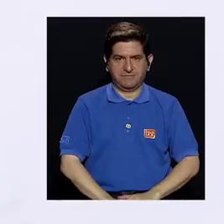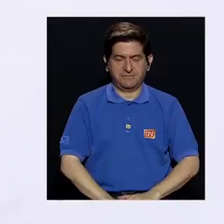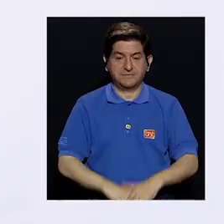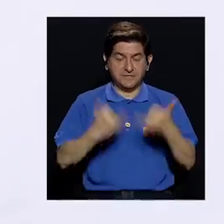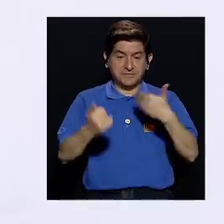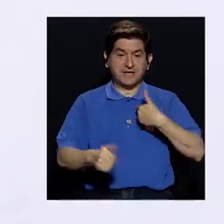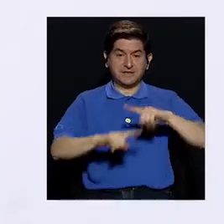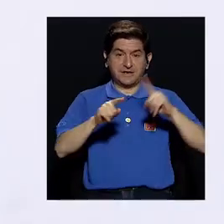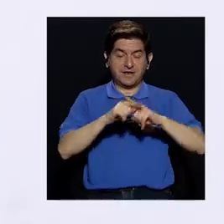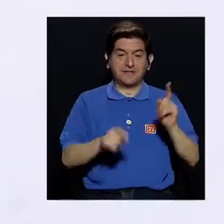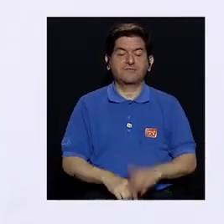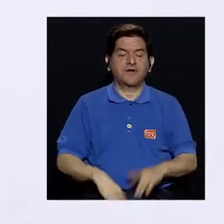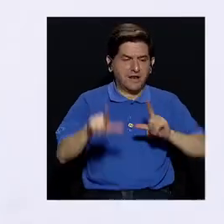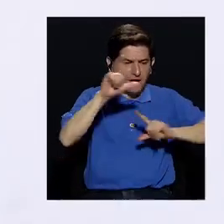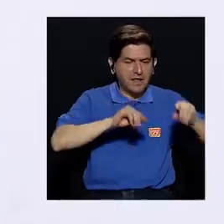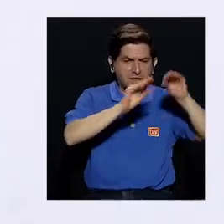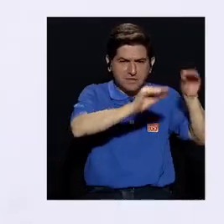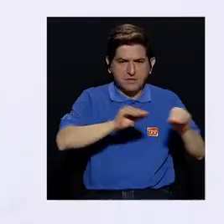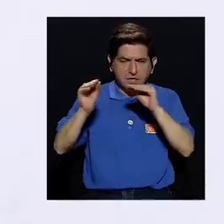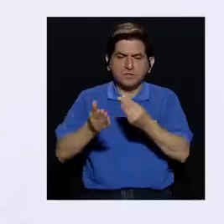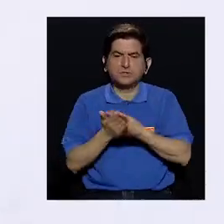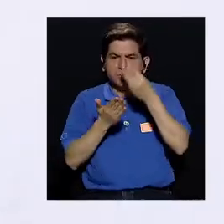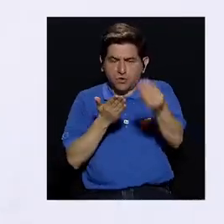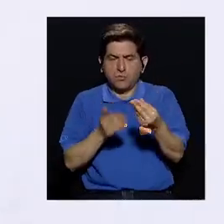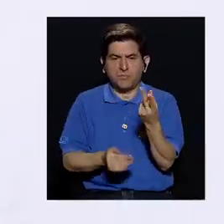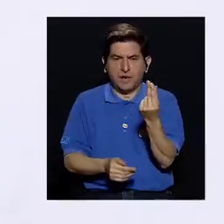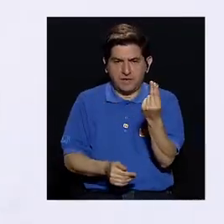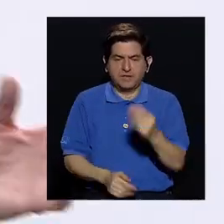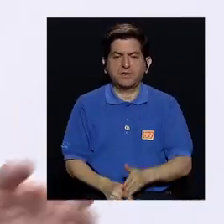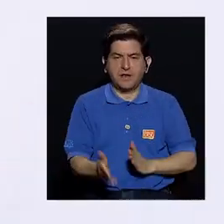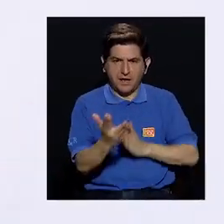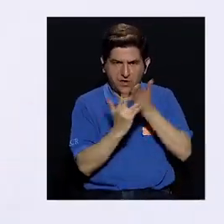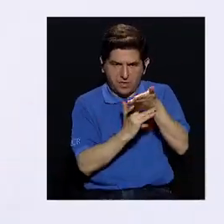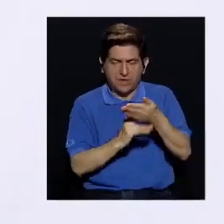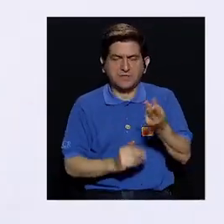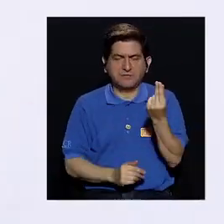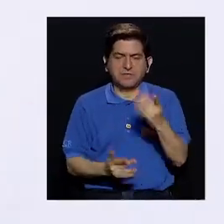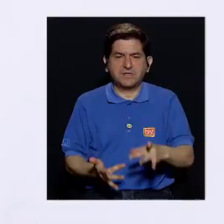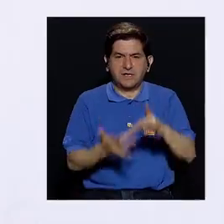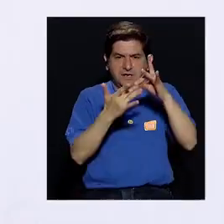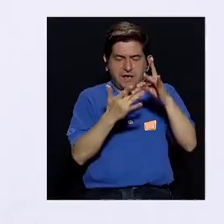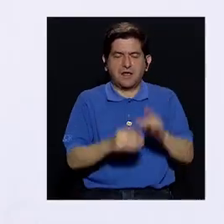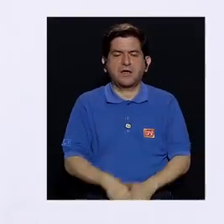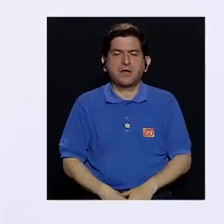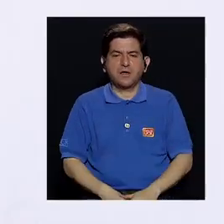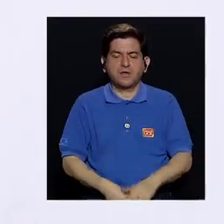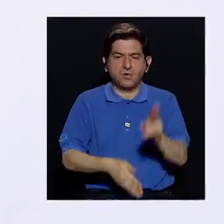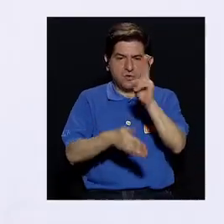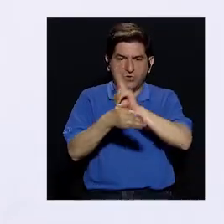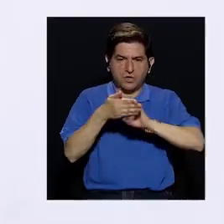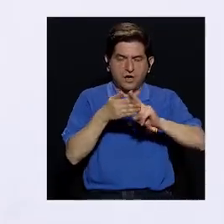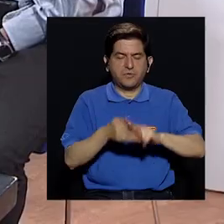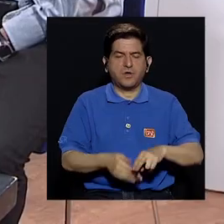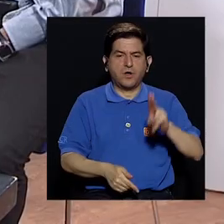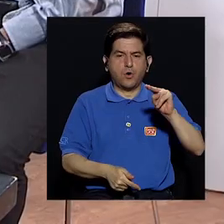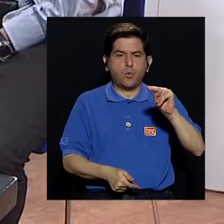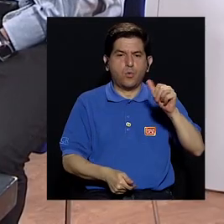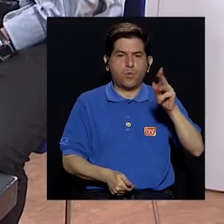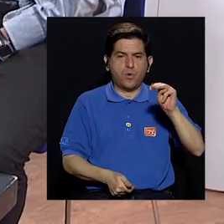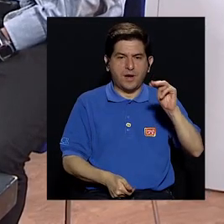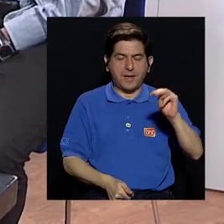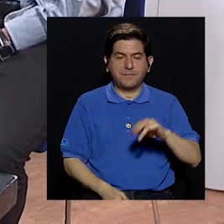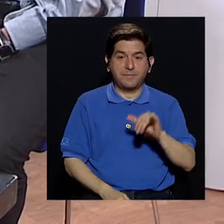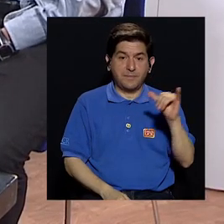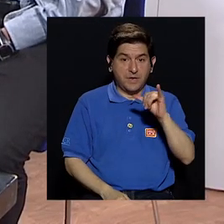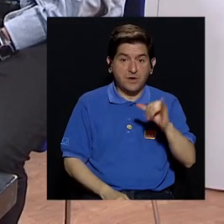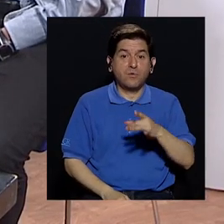entonces los tenemos ya varios laboratorios portátiles que hemos comprado con dinero conseguido a través de fondos especiales también se ha replicado esto en costa